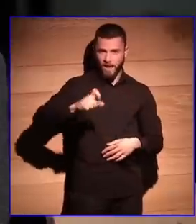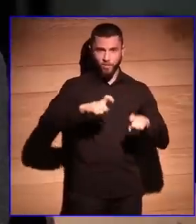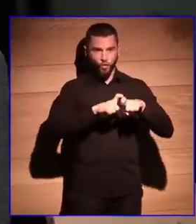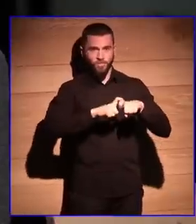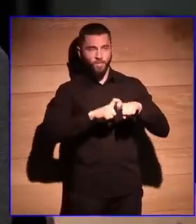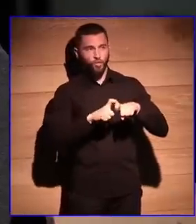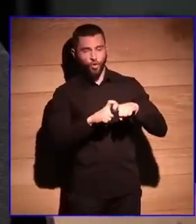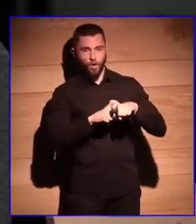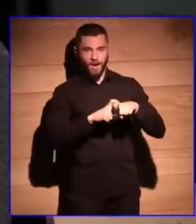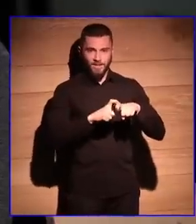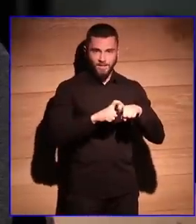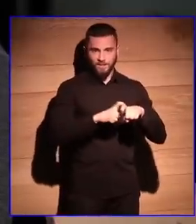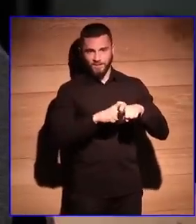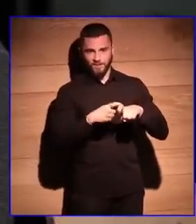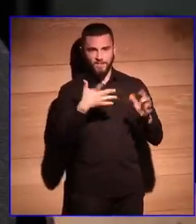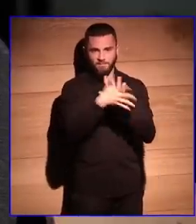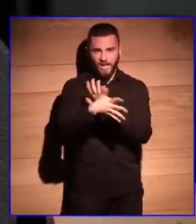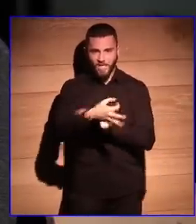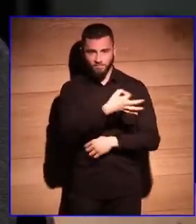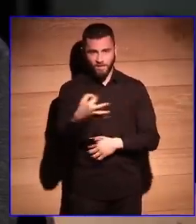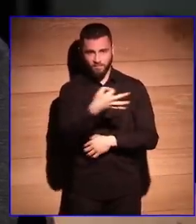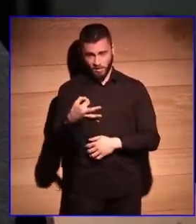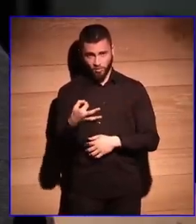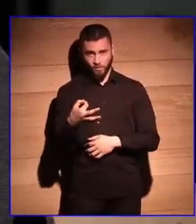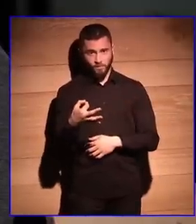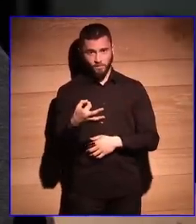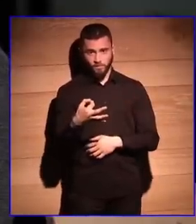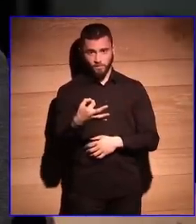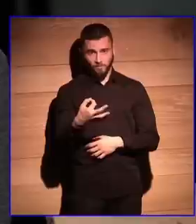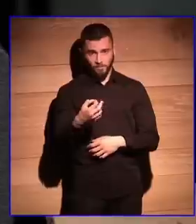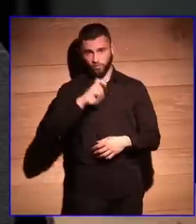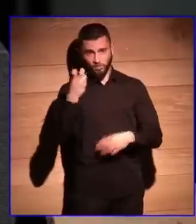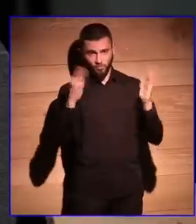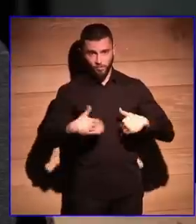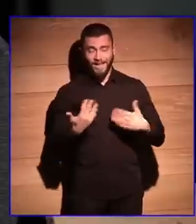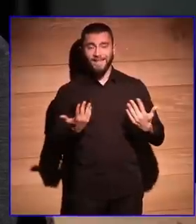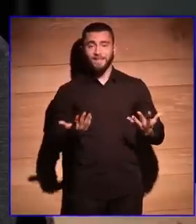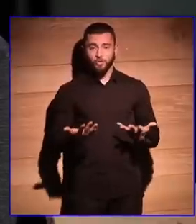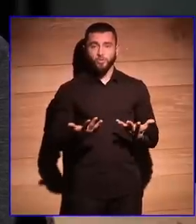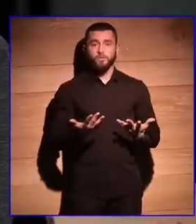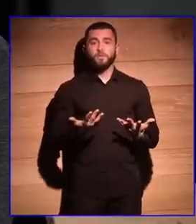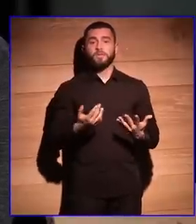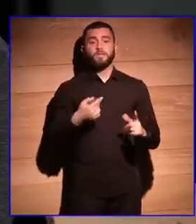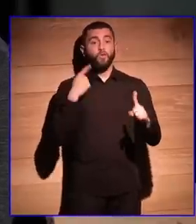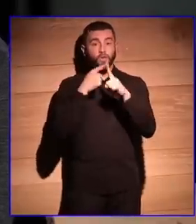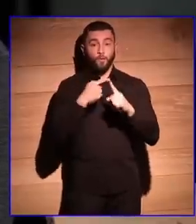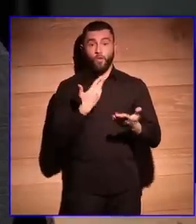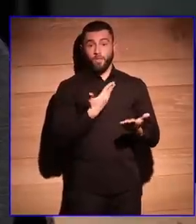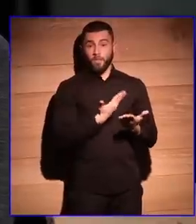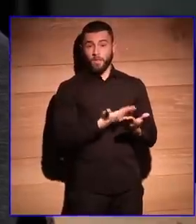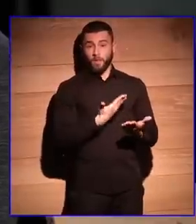condiciones perfectamente definidas y que no tienen vuelta de hoja, precisamente es para mostrar aquello de lo que